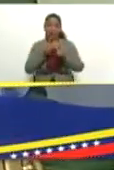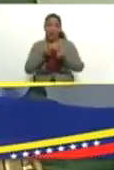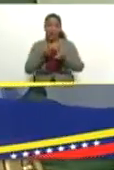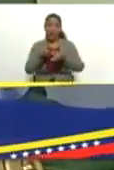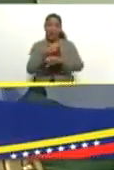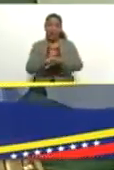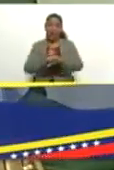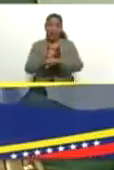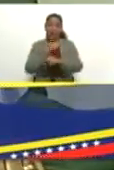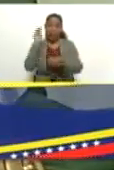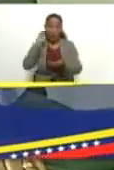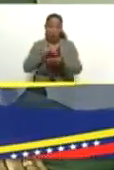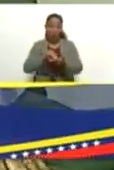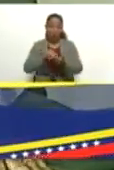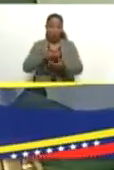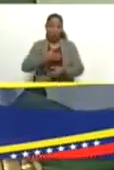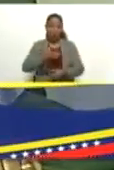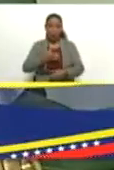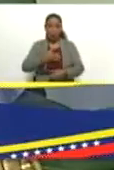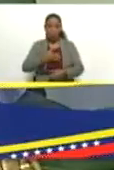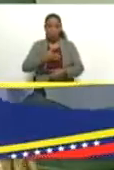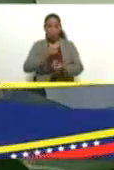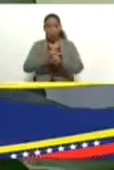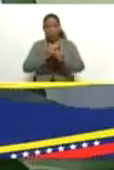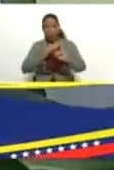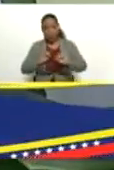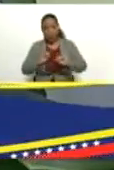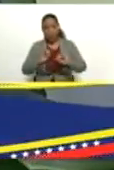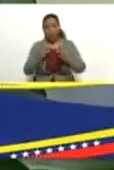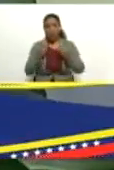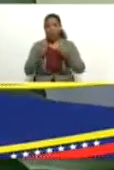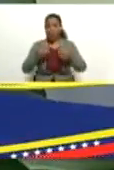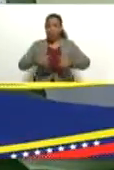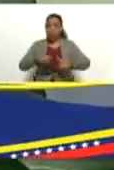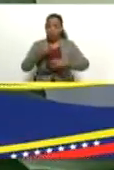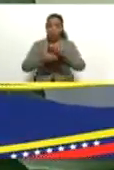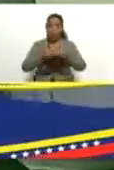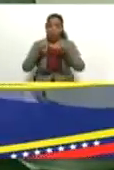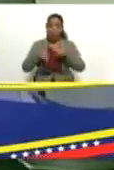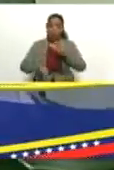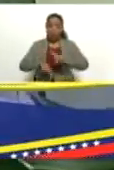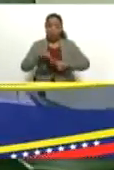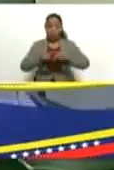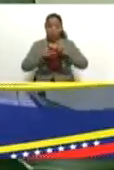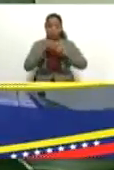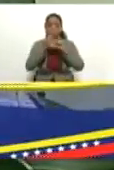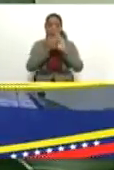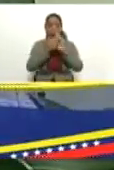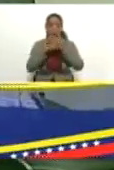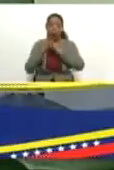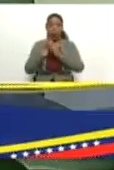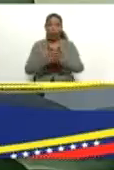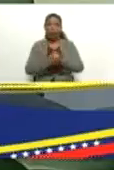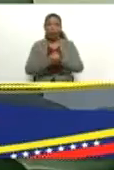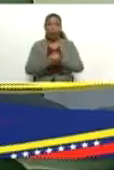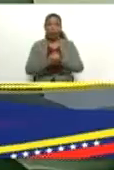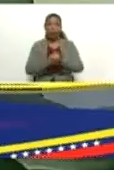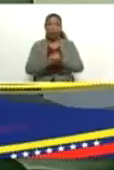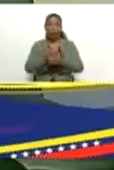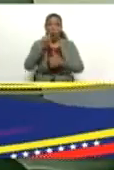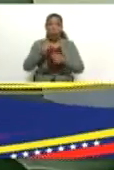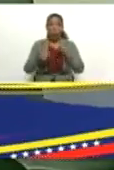gobernador, alcalde, se hace un inmenso esfuerzo por construir los urbanismos. Hoy lo vamos